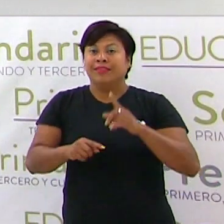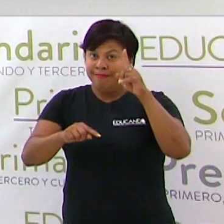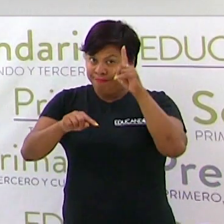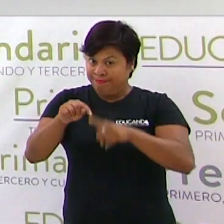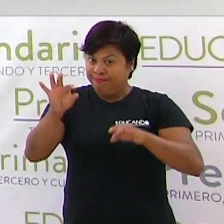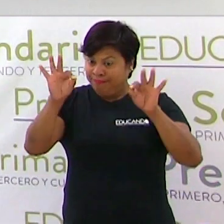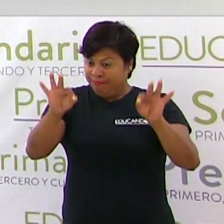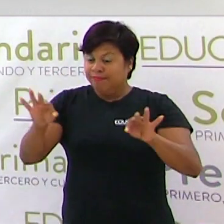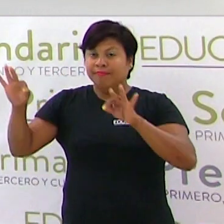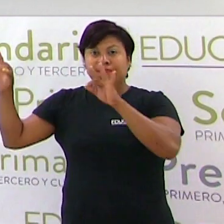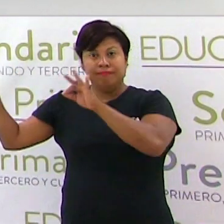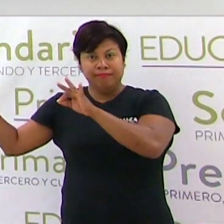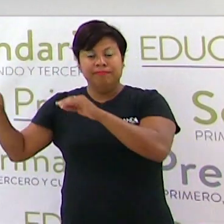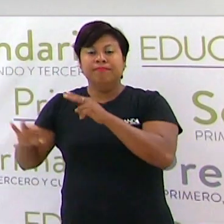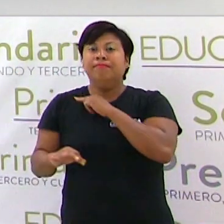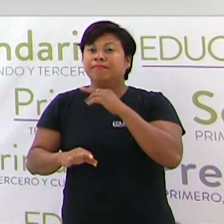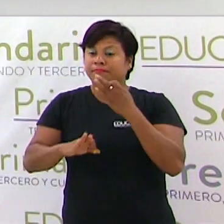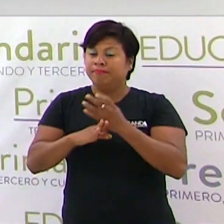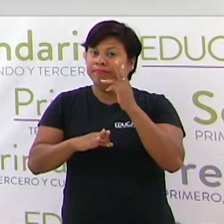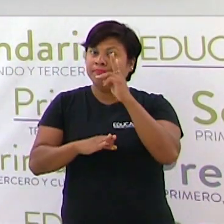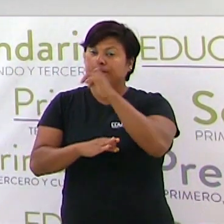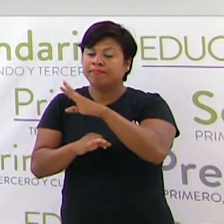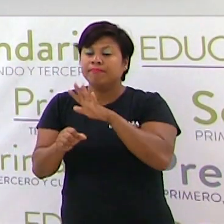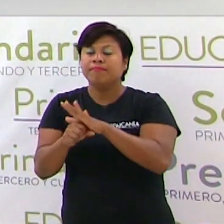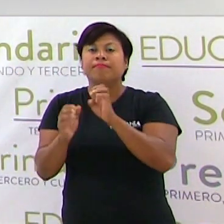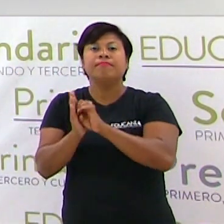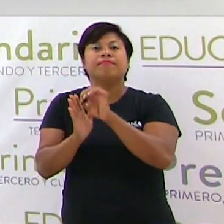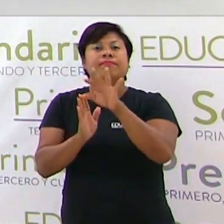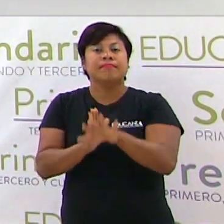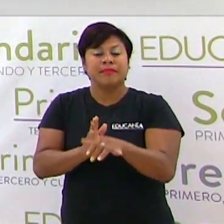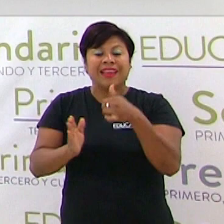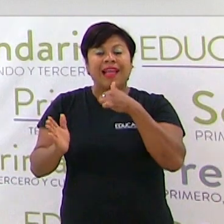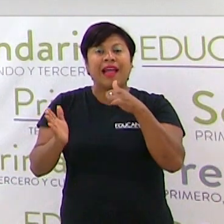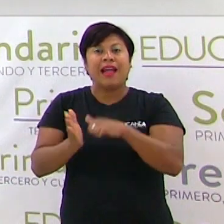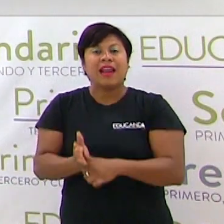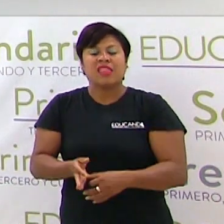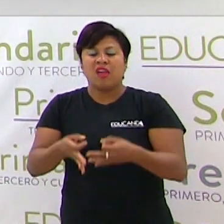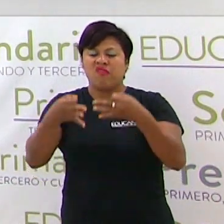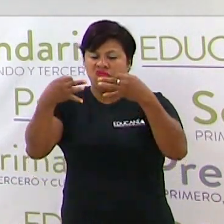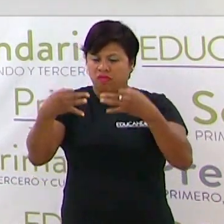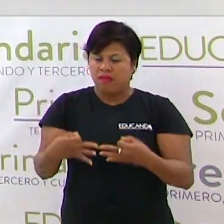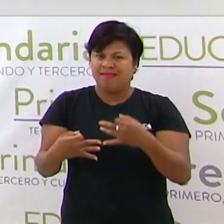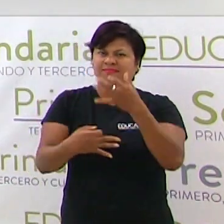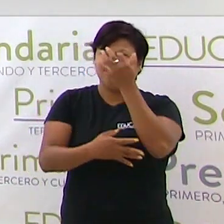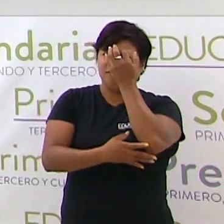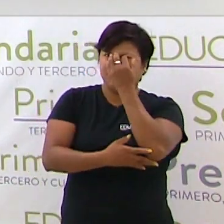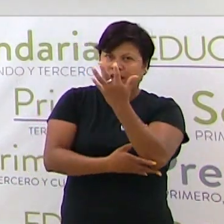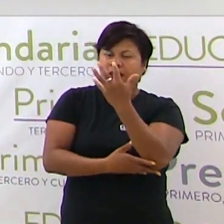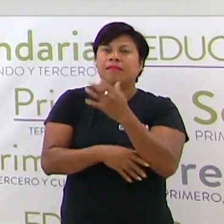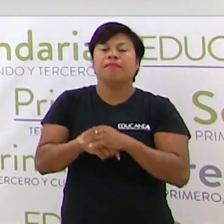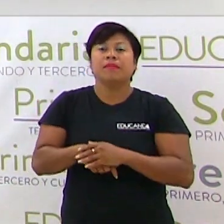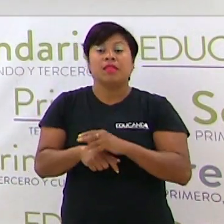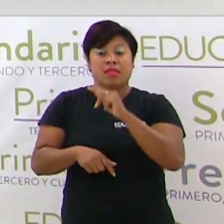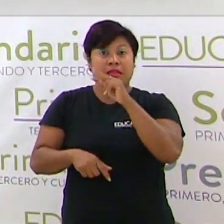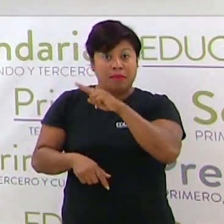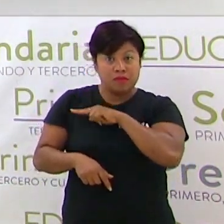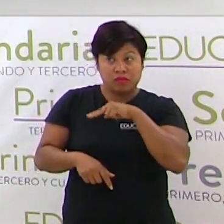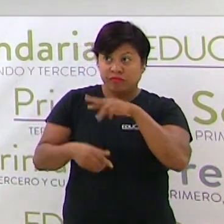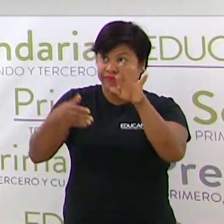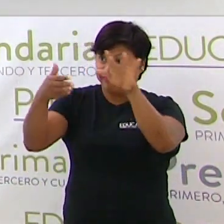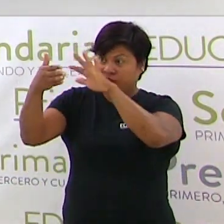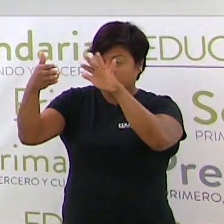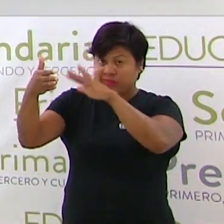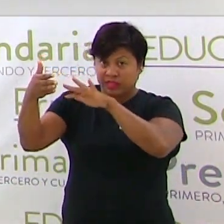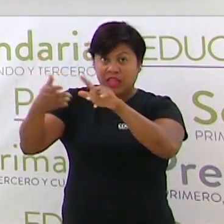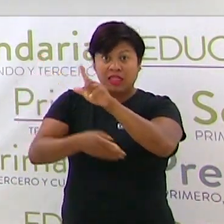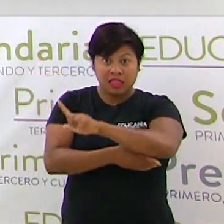a conocer el ejemplo de la carta formal. De la misma manera vamos a leerla y después